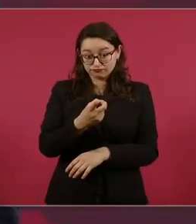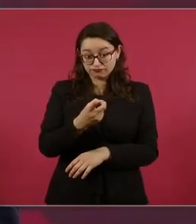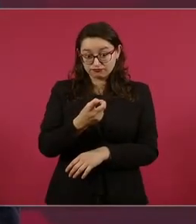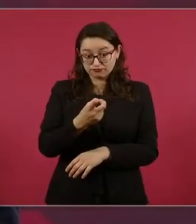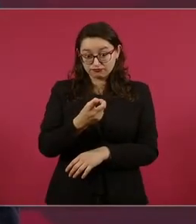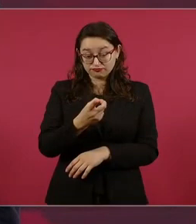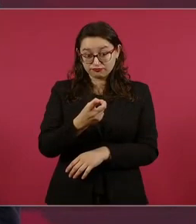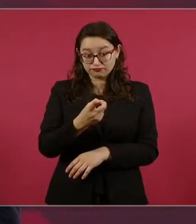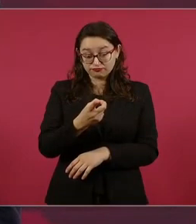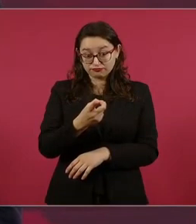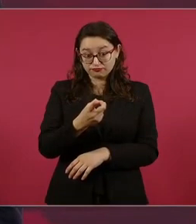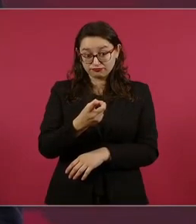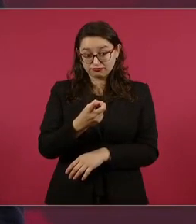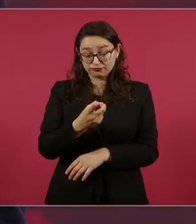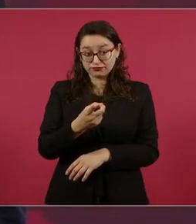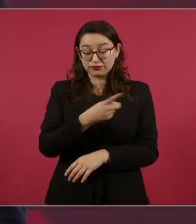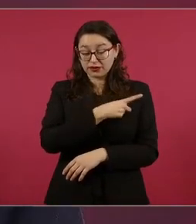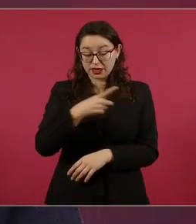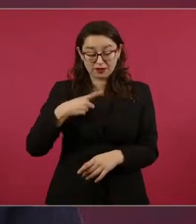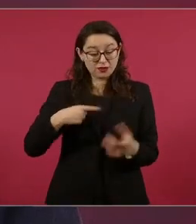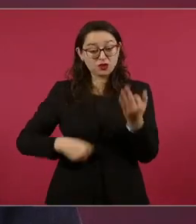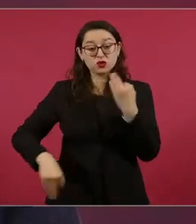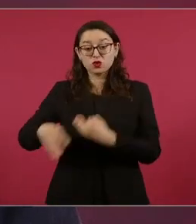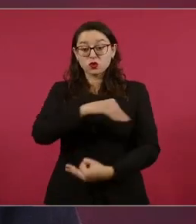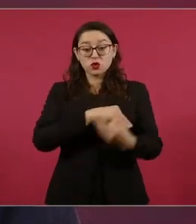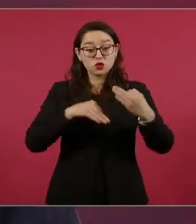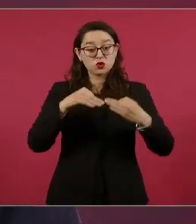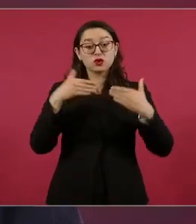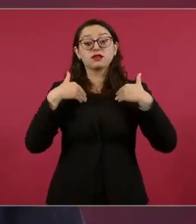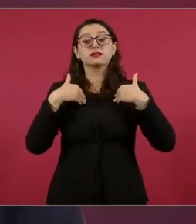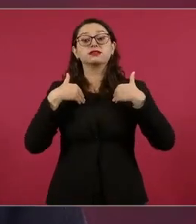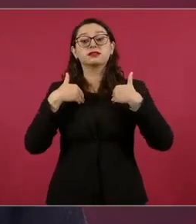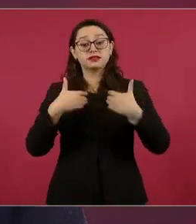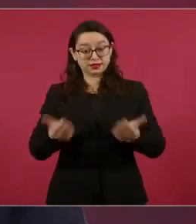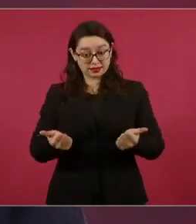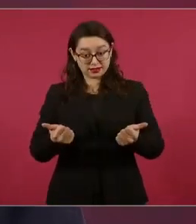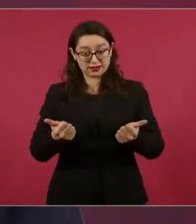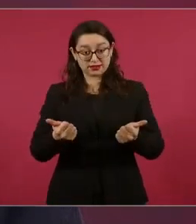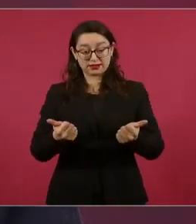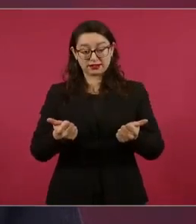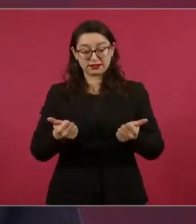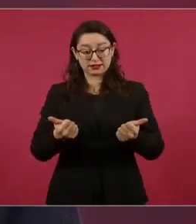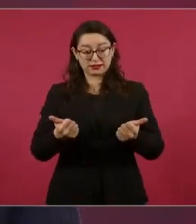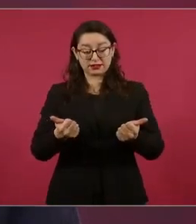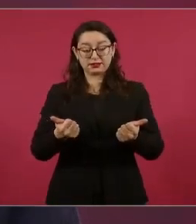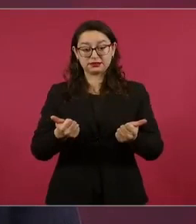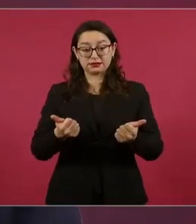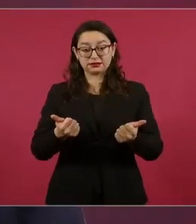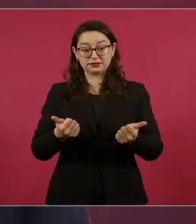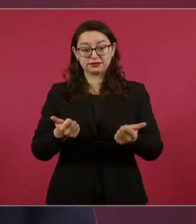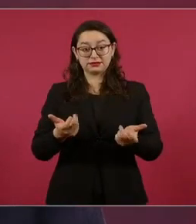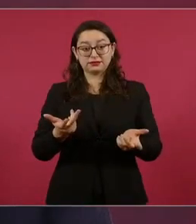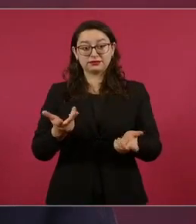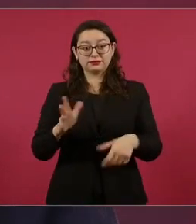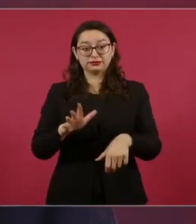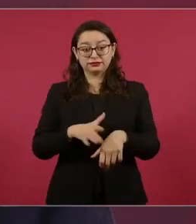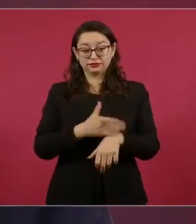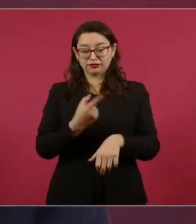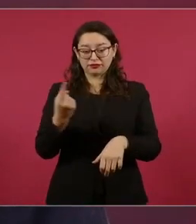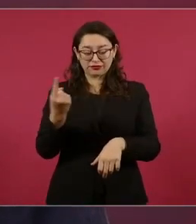hasta que se internal porque nos estuvieron